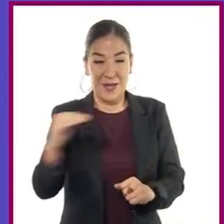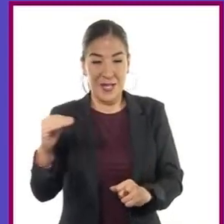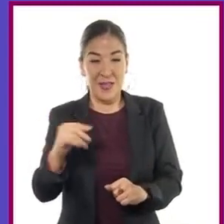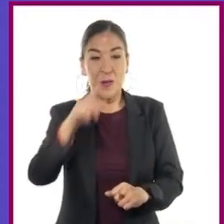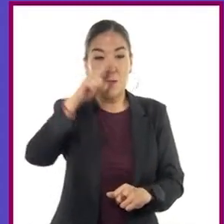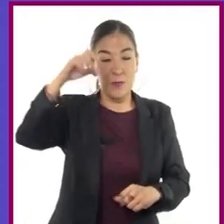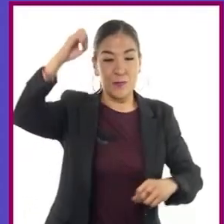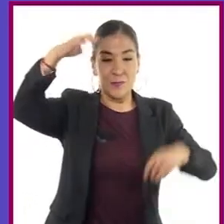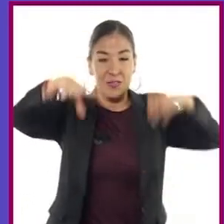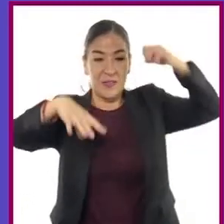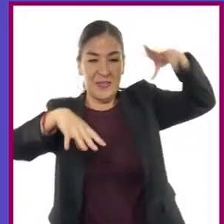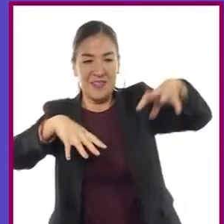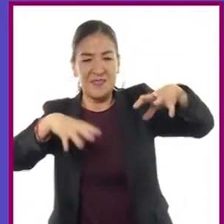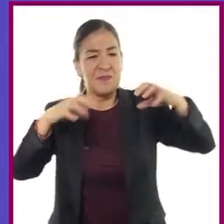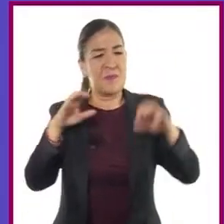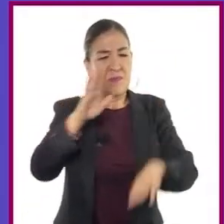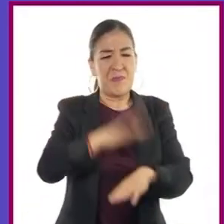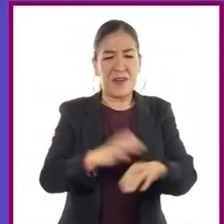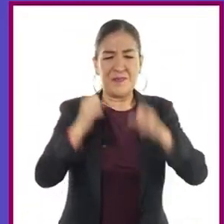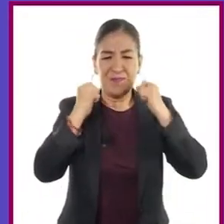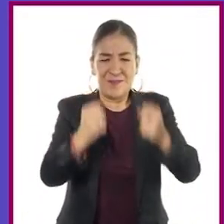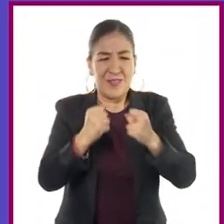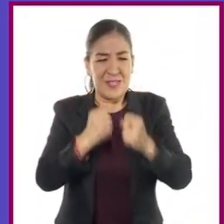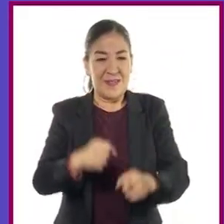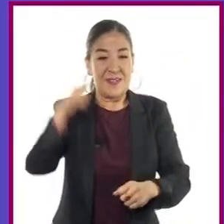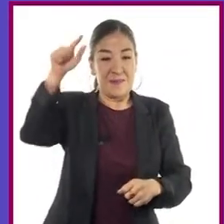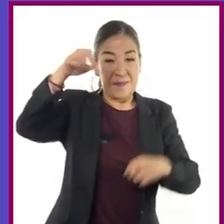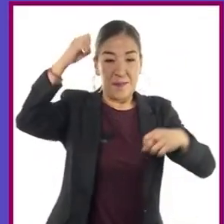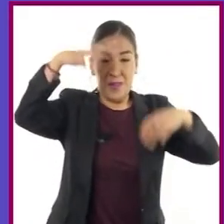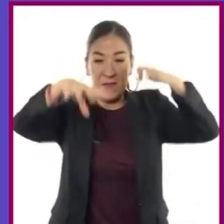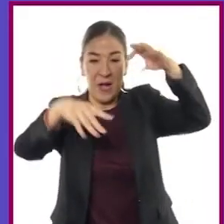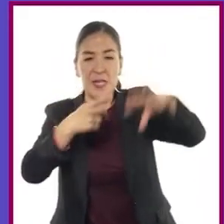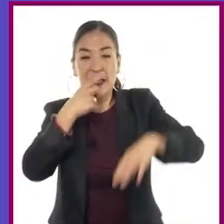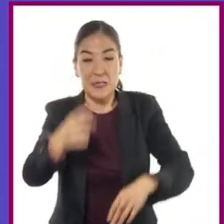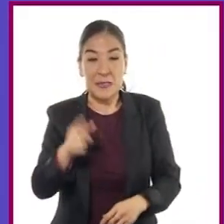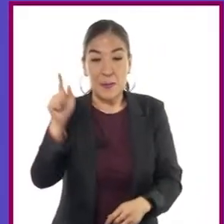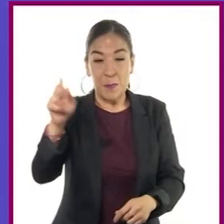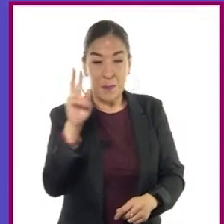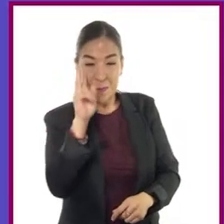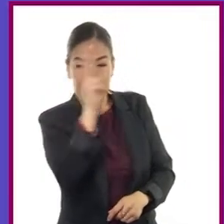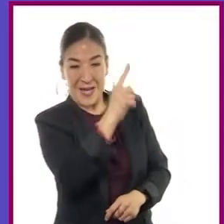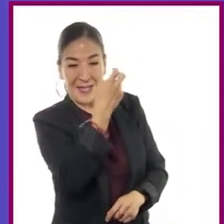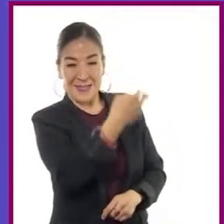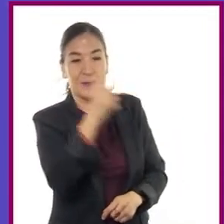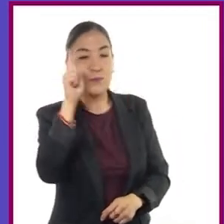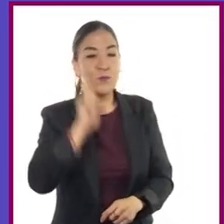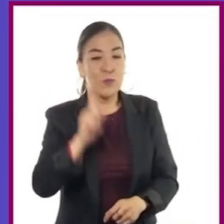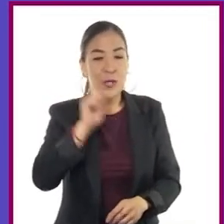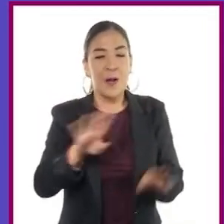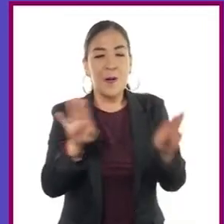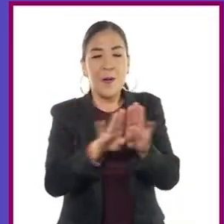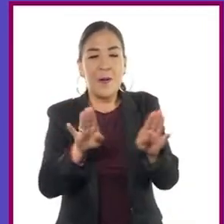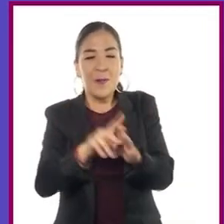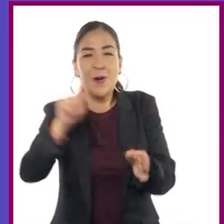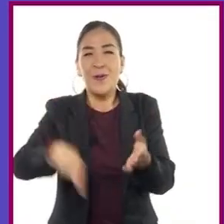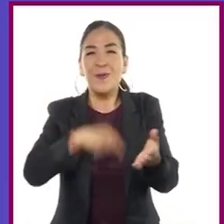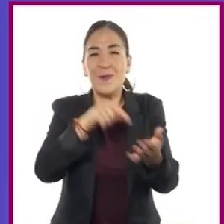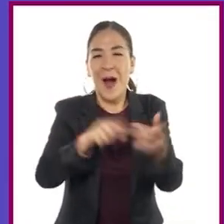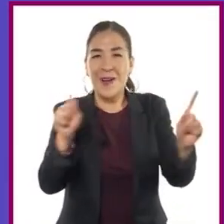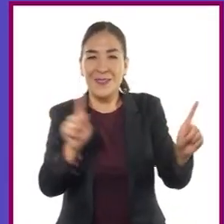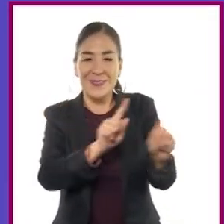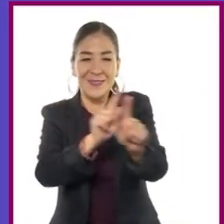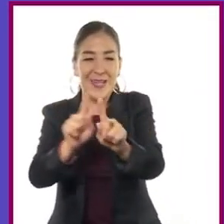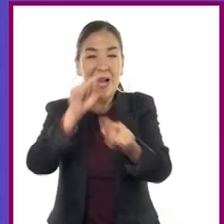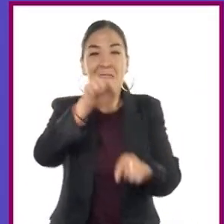rociaba. El farol mascullaba. El farol decía: observa a esa mujer que vacila hacia ti en la luz